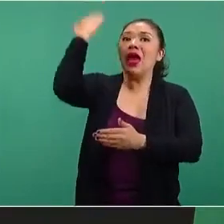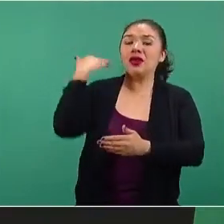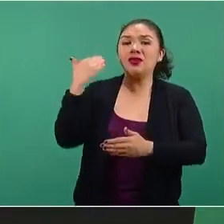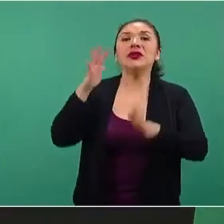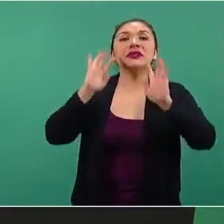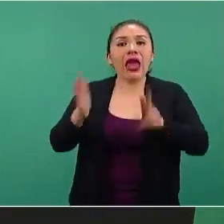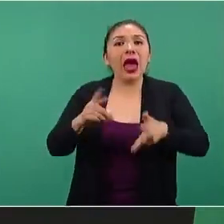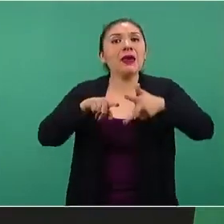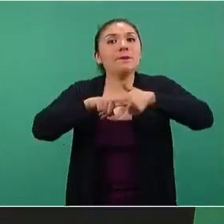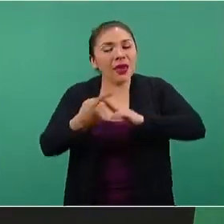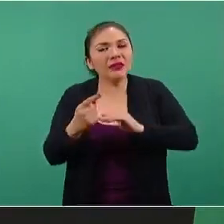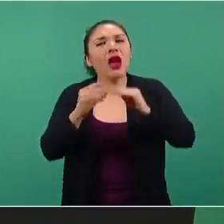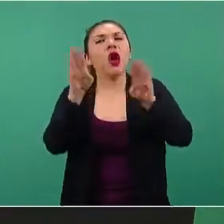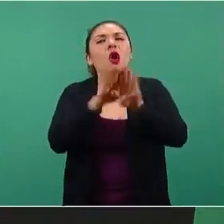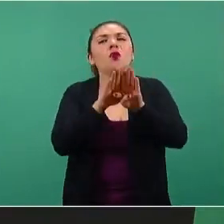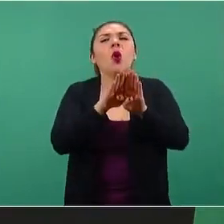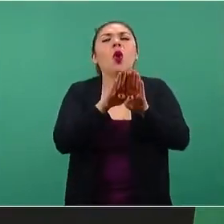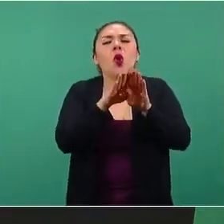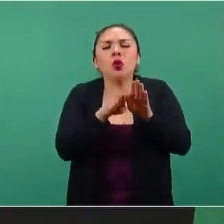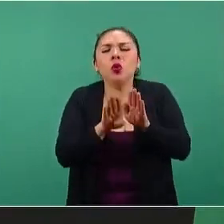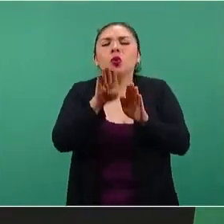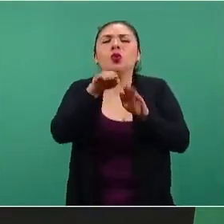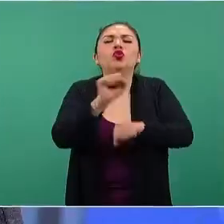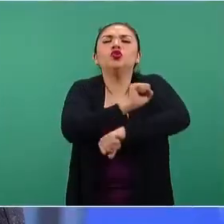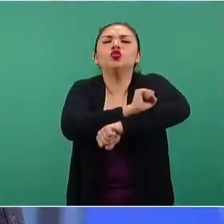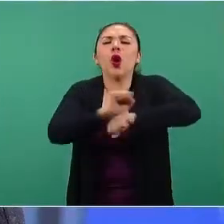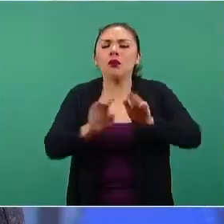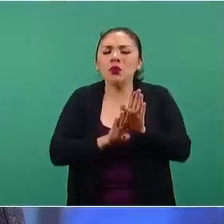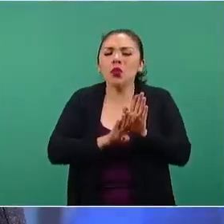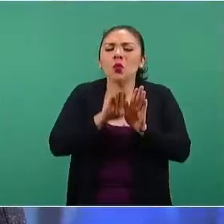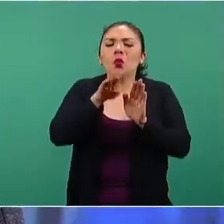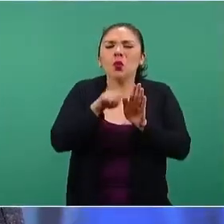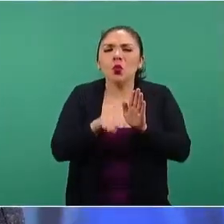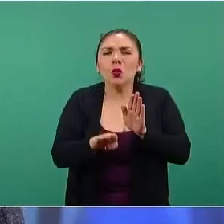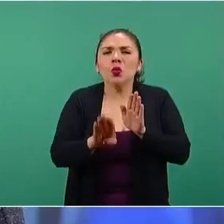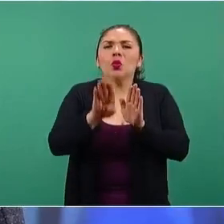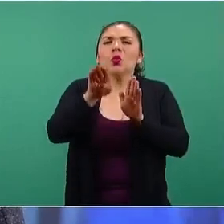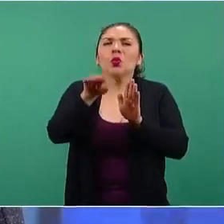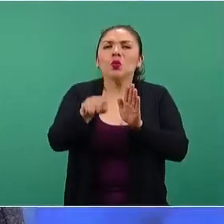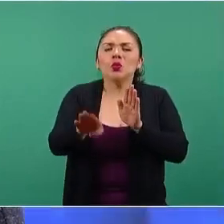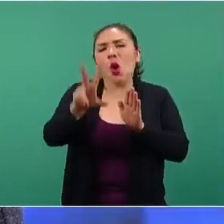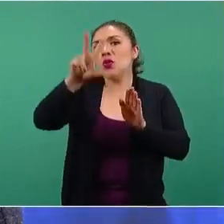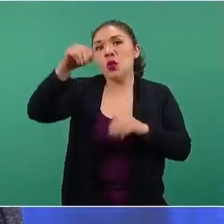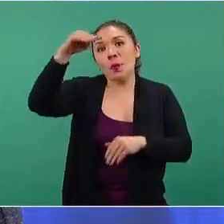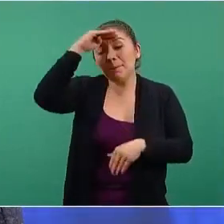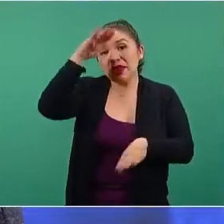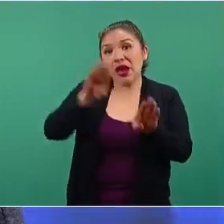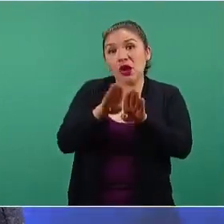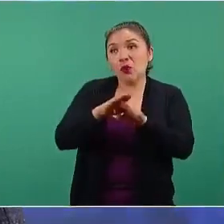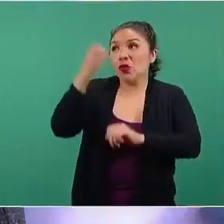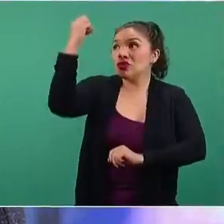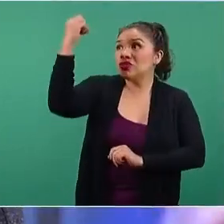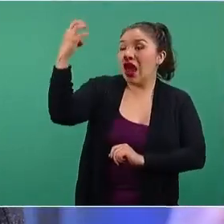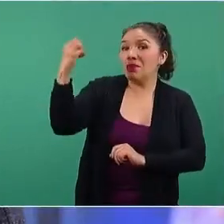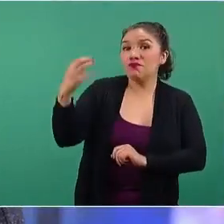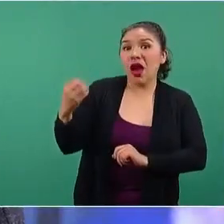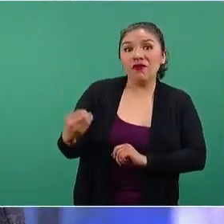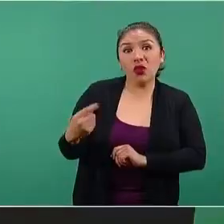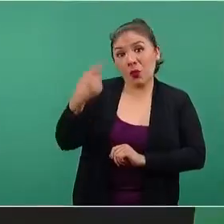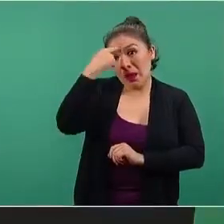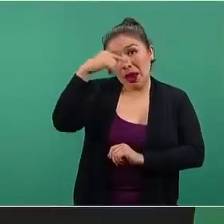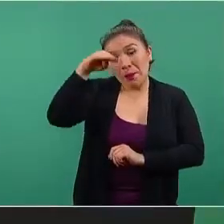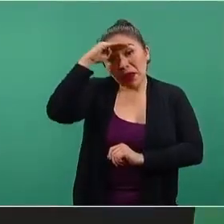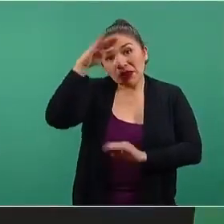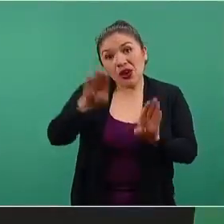empecemos a tener pequeñas oleaditas que ni siquiera, pensando en el semáforo de riesgo epidémico, que ni siquiera